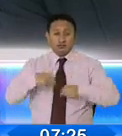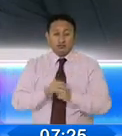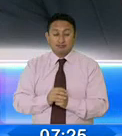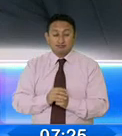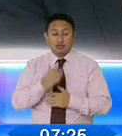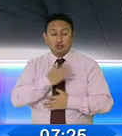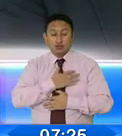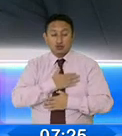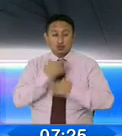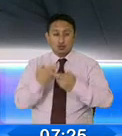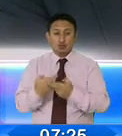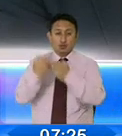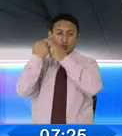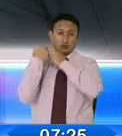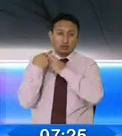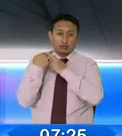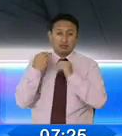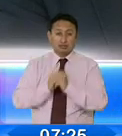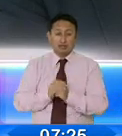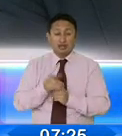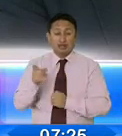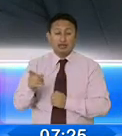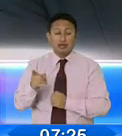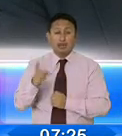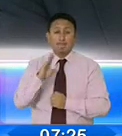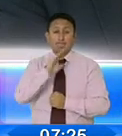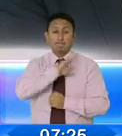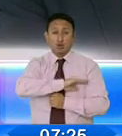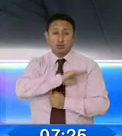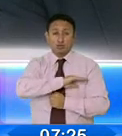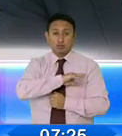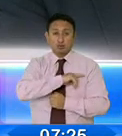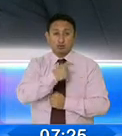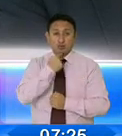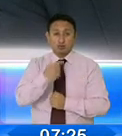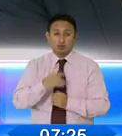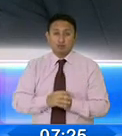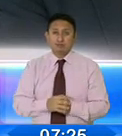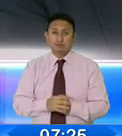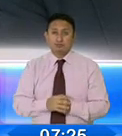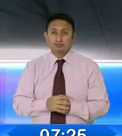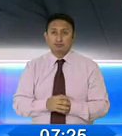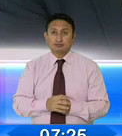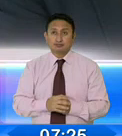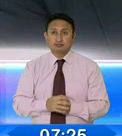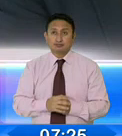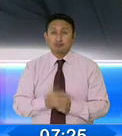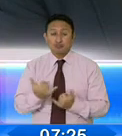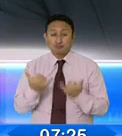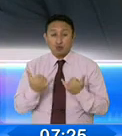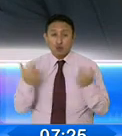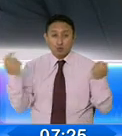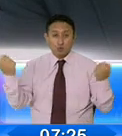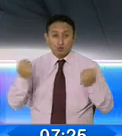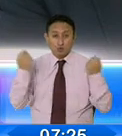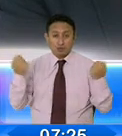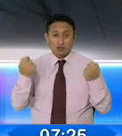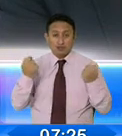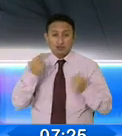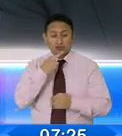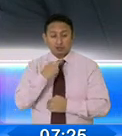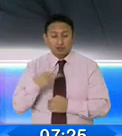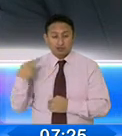corresponsabilidad. Desde el municipio, lo que decimos nosotros es vivir estas fiestas